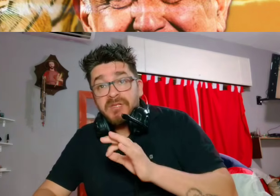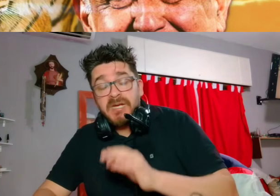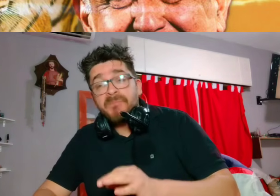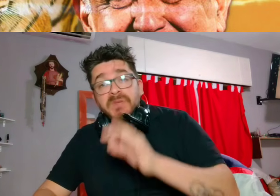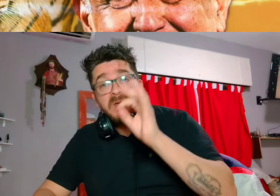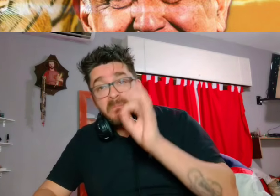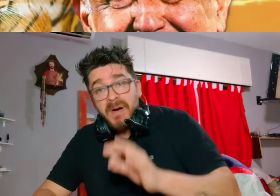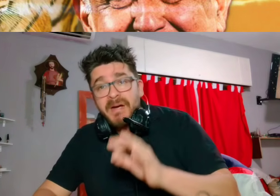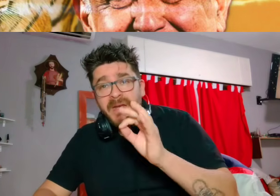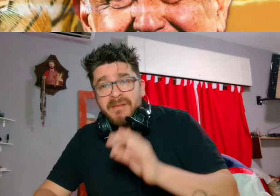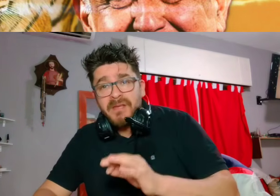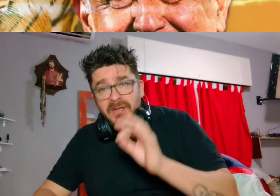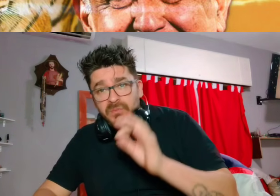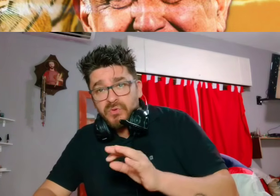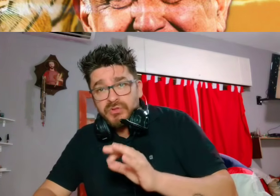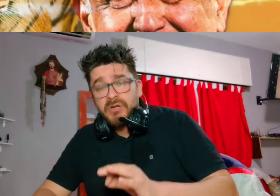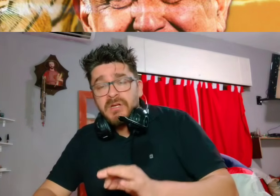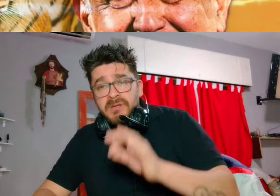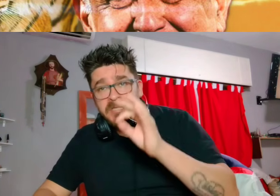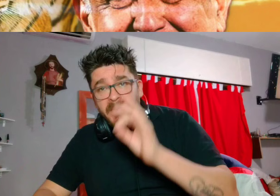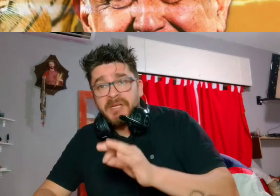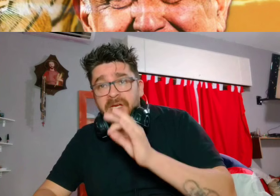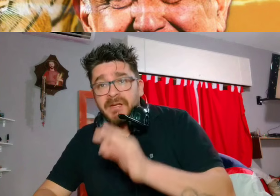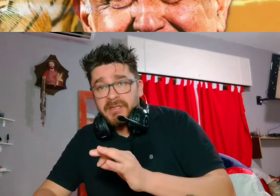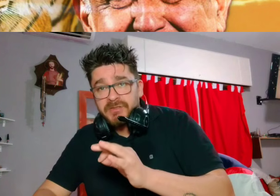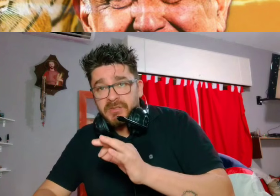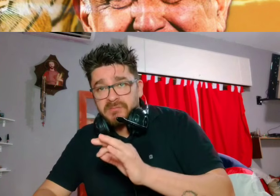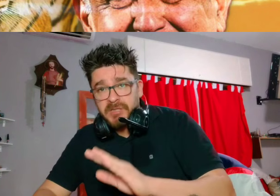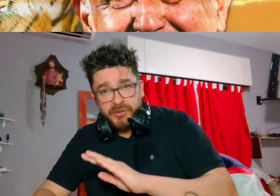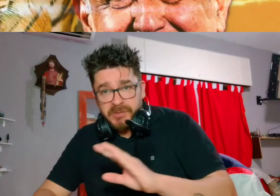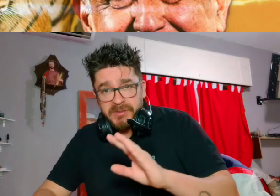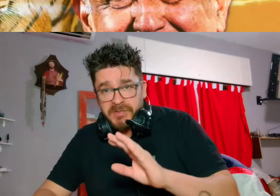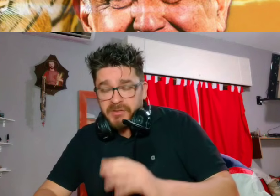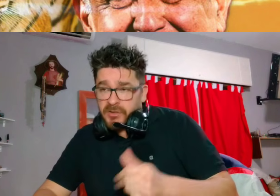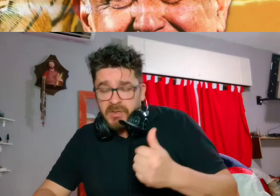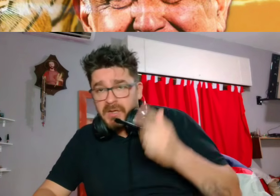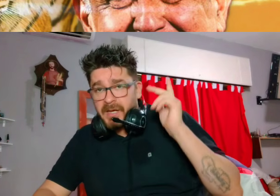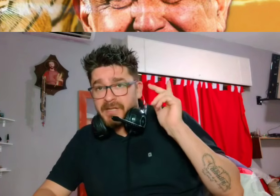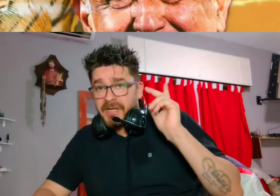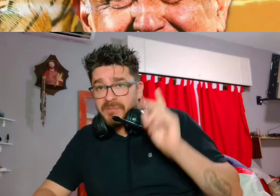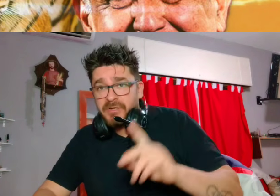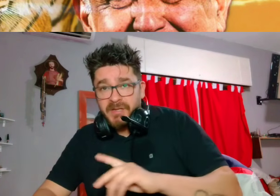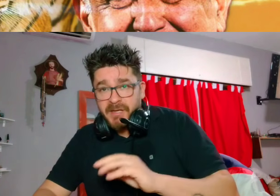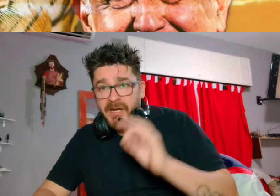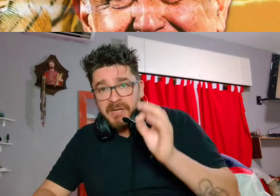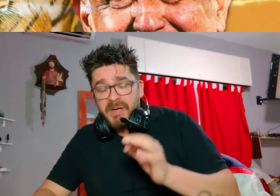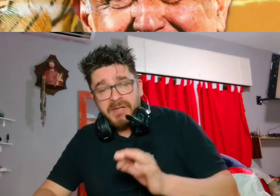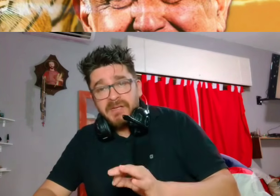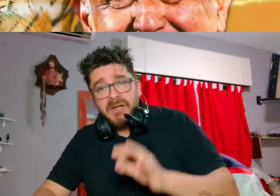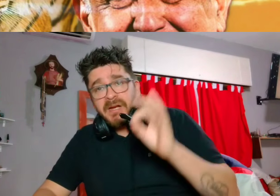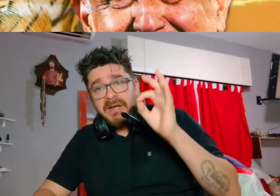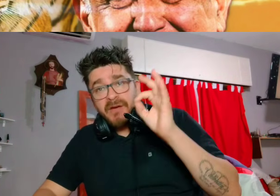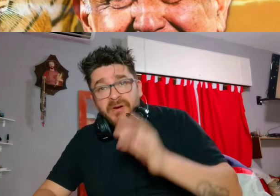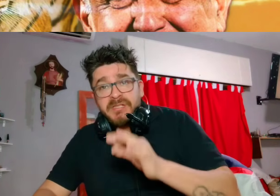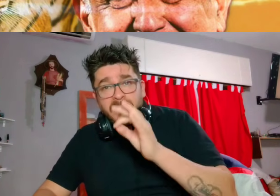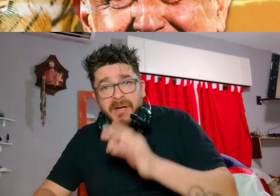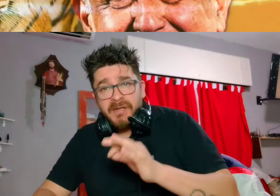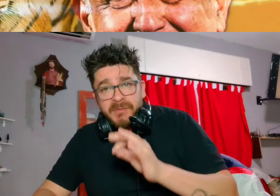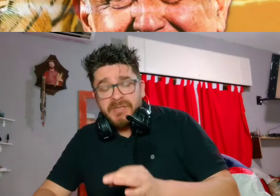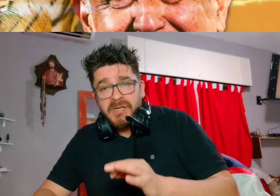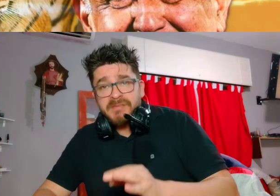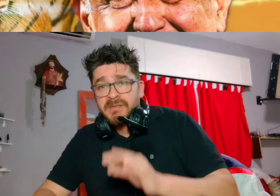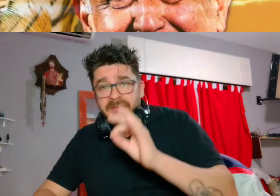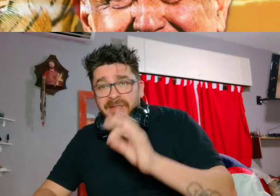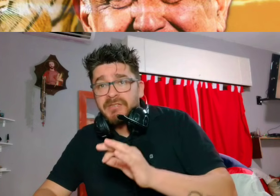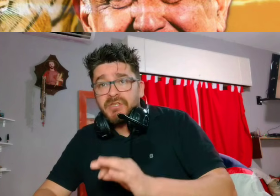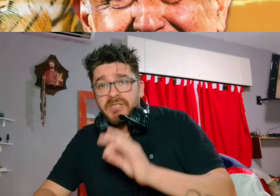empresa, sí, la fábrica más grande del mundo de baterías de litio. Y no estoy mintiendo, acá atrás mío voy a dejar la imagen. La fábrica